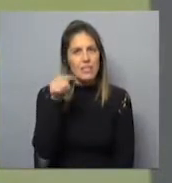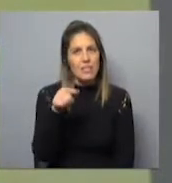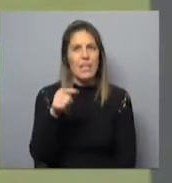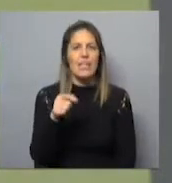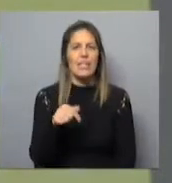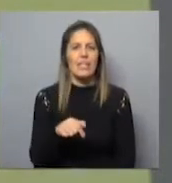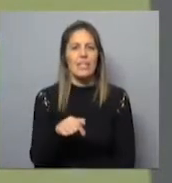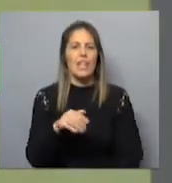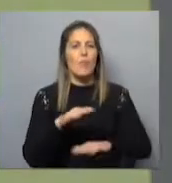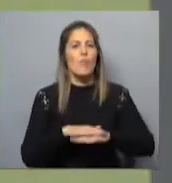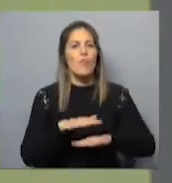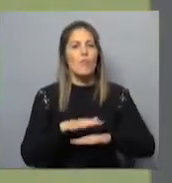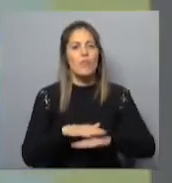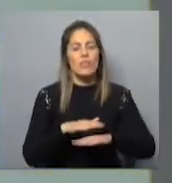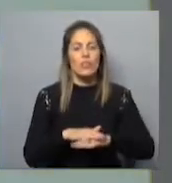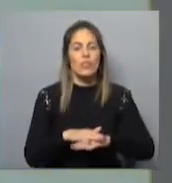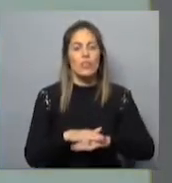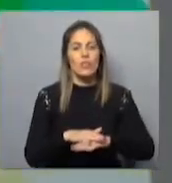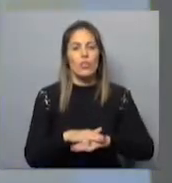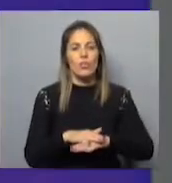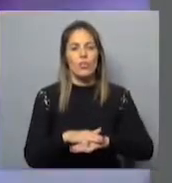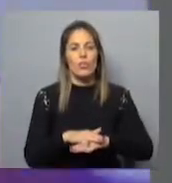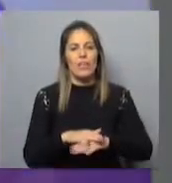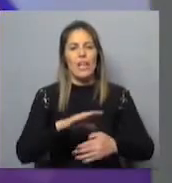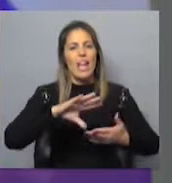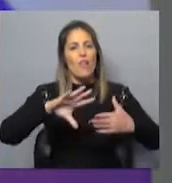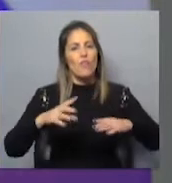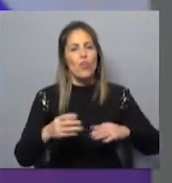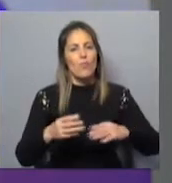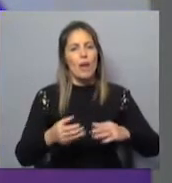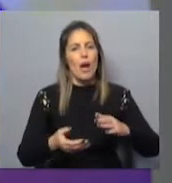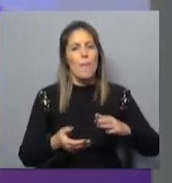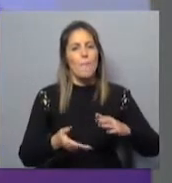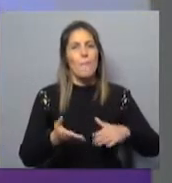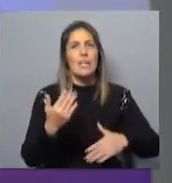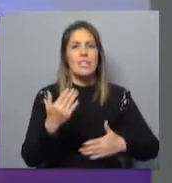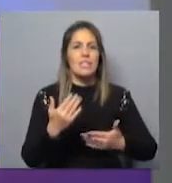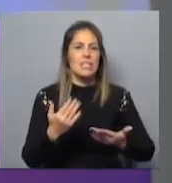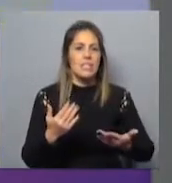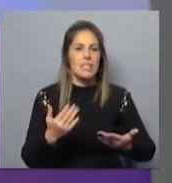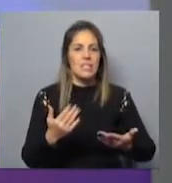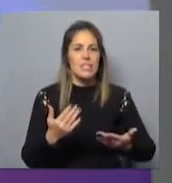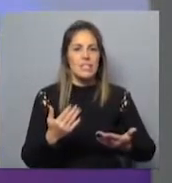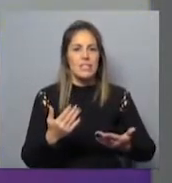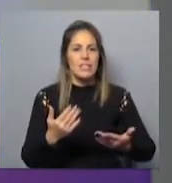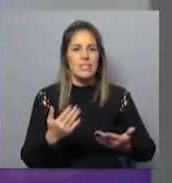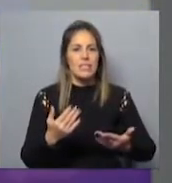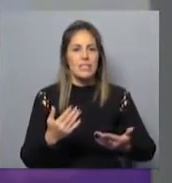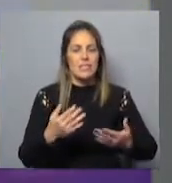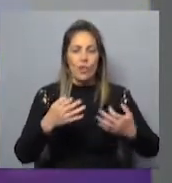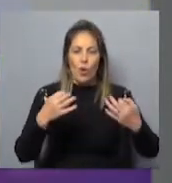momento en este momento es la forma más y doña